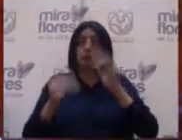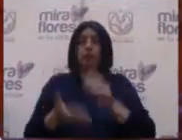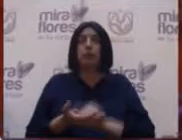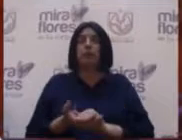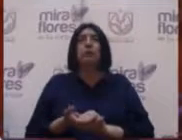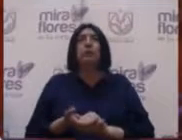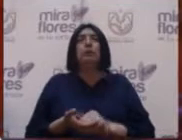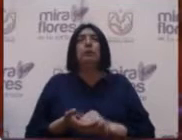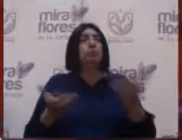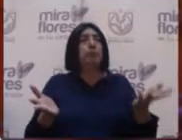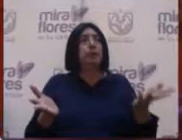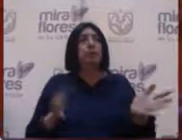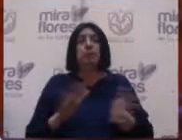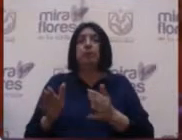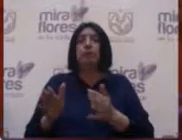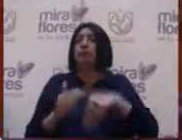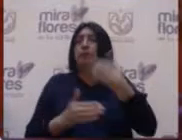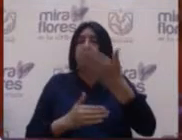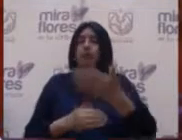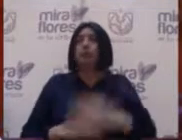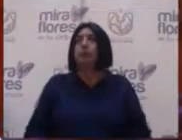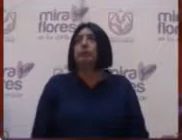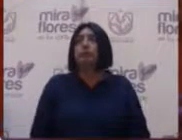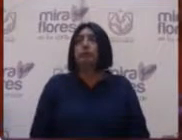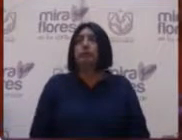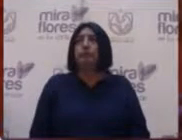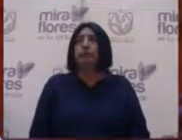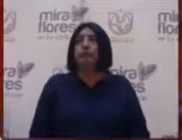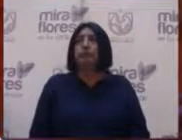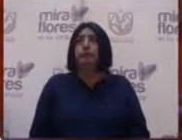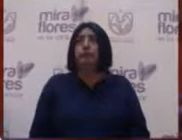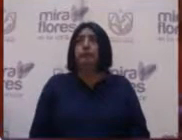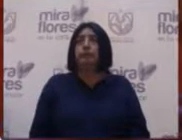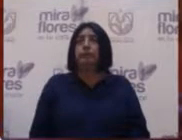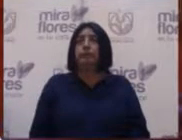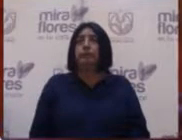caso. Bien, vamos al siguiente punto, por favor.